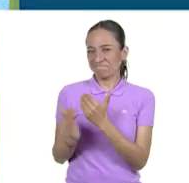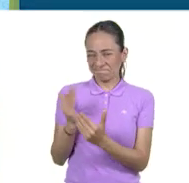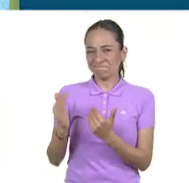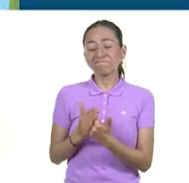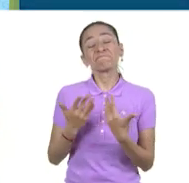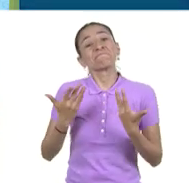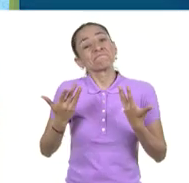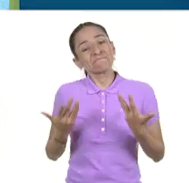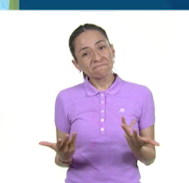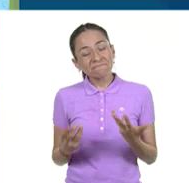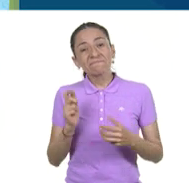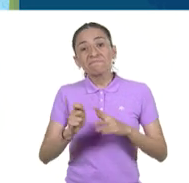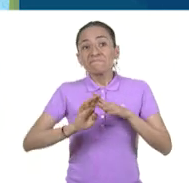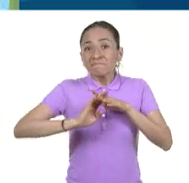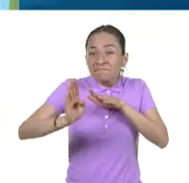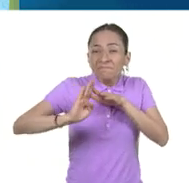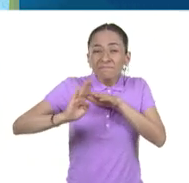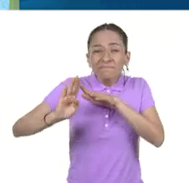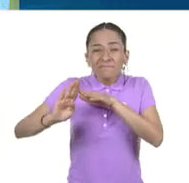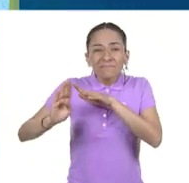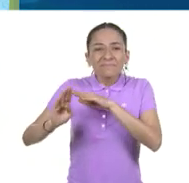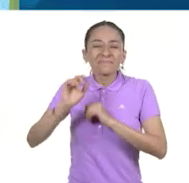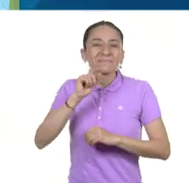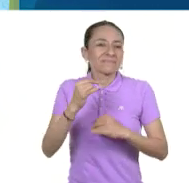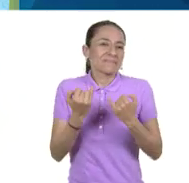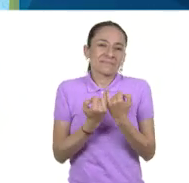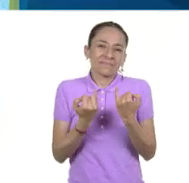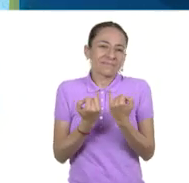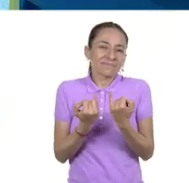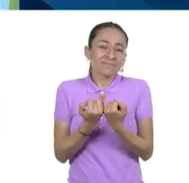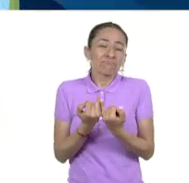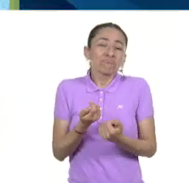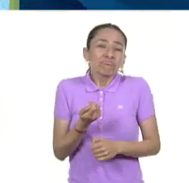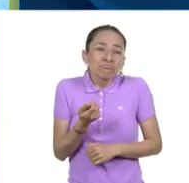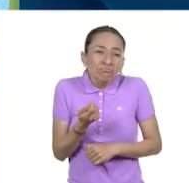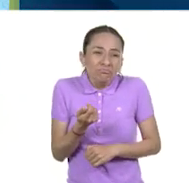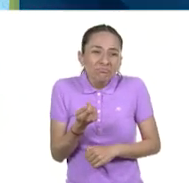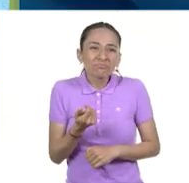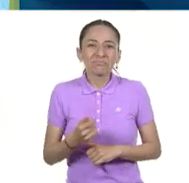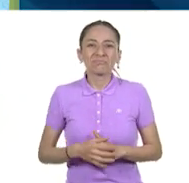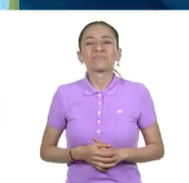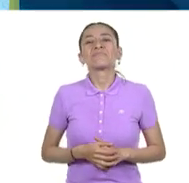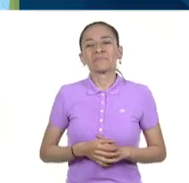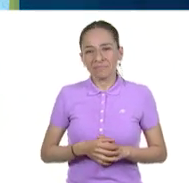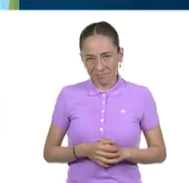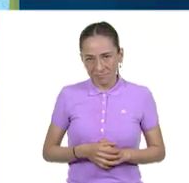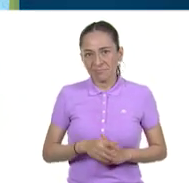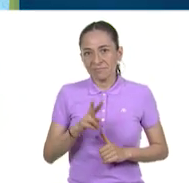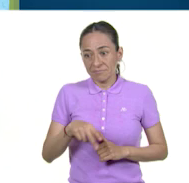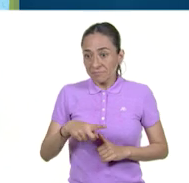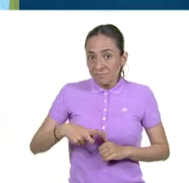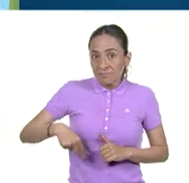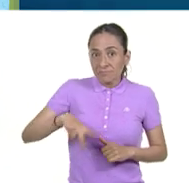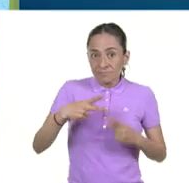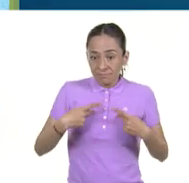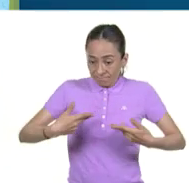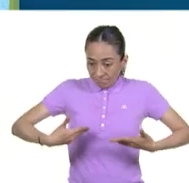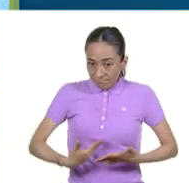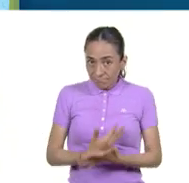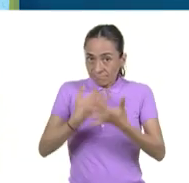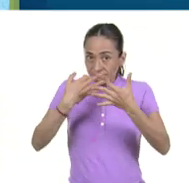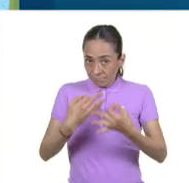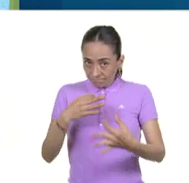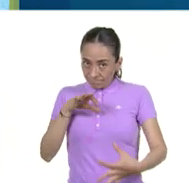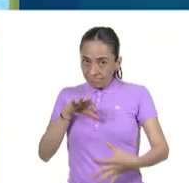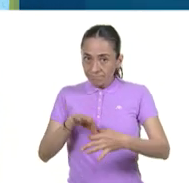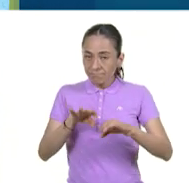Por ello, los flujos migratorios también son relativamente escasos. La mayor parte de las personas nacidas en Oceanía,